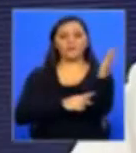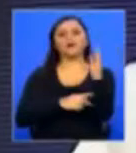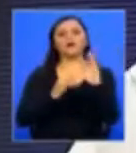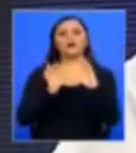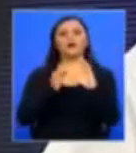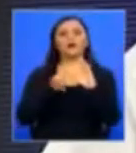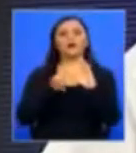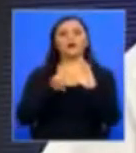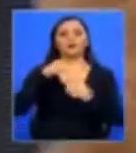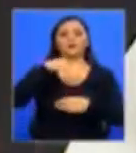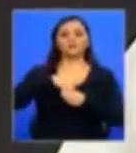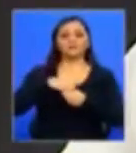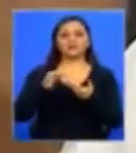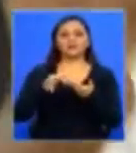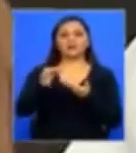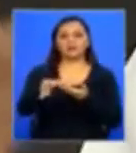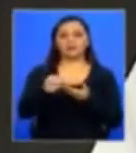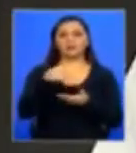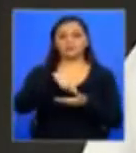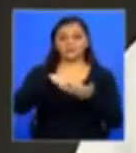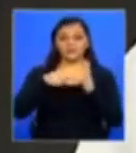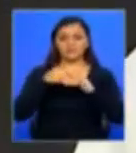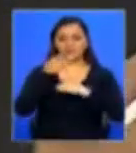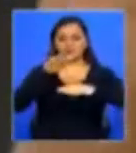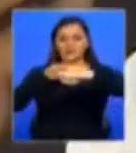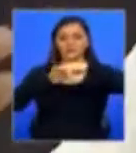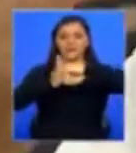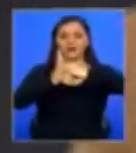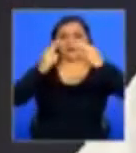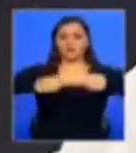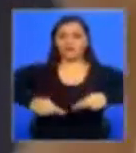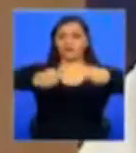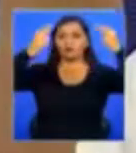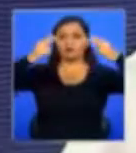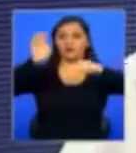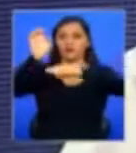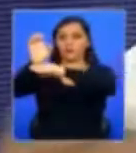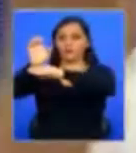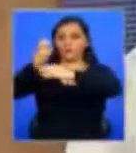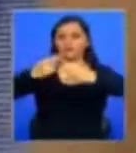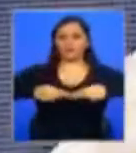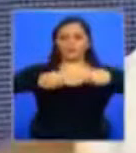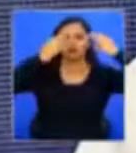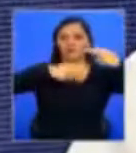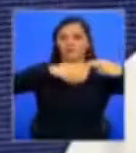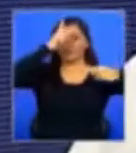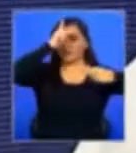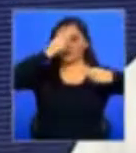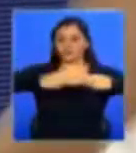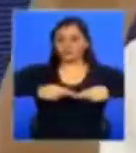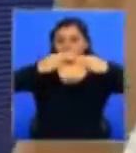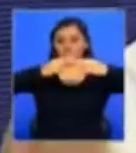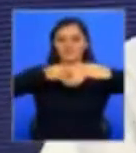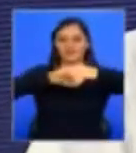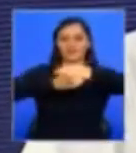dimos prioridad a zonas de frontera, la puerta de entrada y salida de nuestro país, para que el turista que llega se lleve la mejor impresión, la primera y mejor